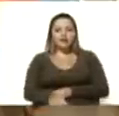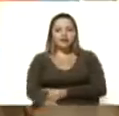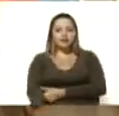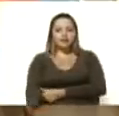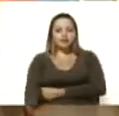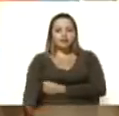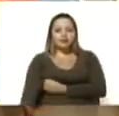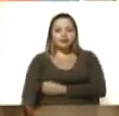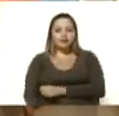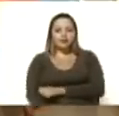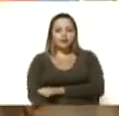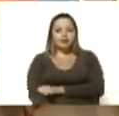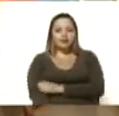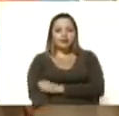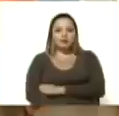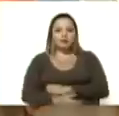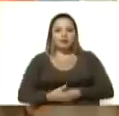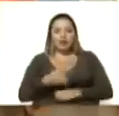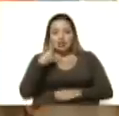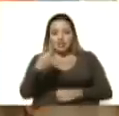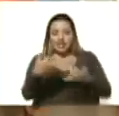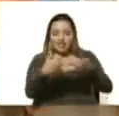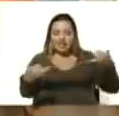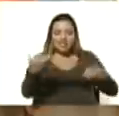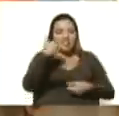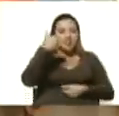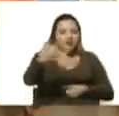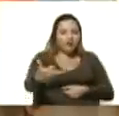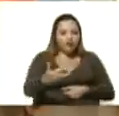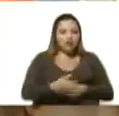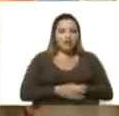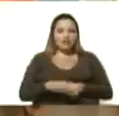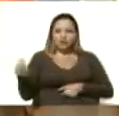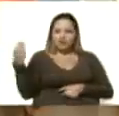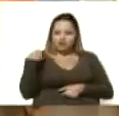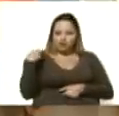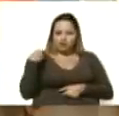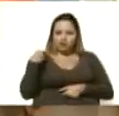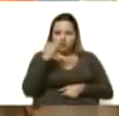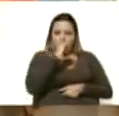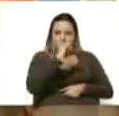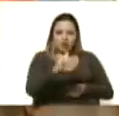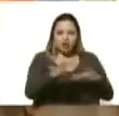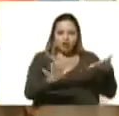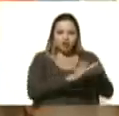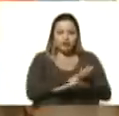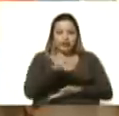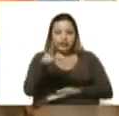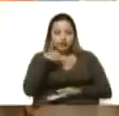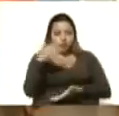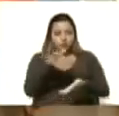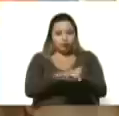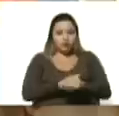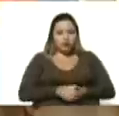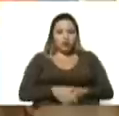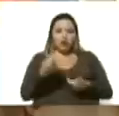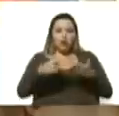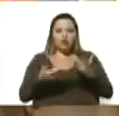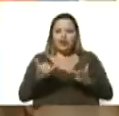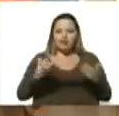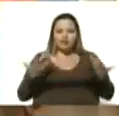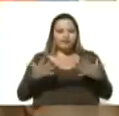vamos a colocarlo o decirlo así, líneas telefónicas para que se nos informara sobre este evento, cosa que puso muy